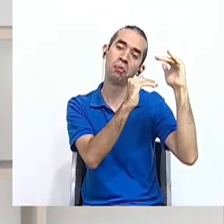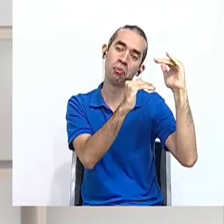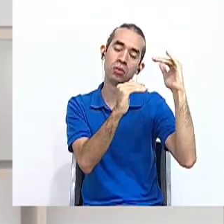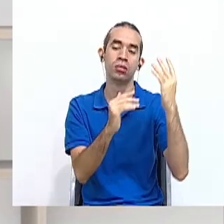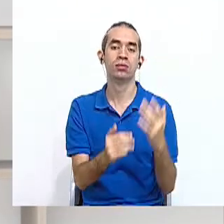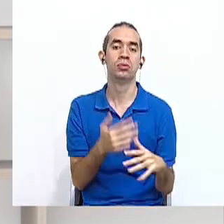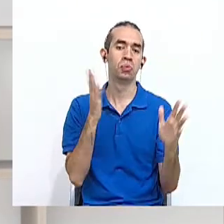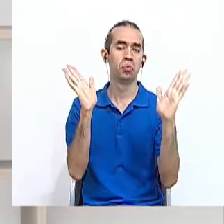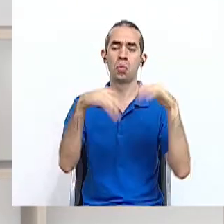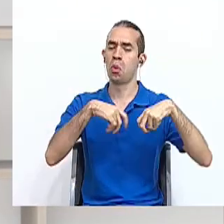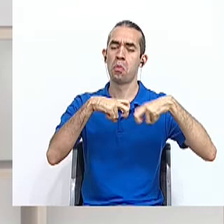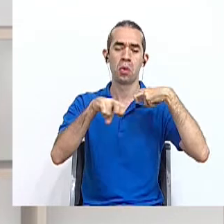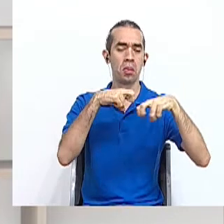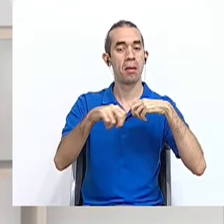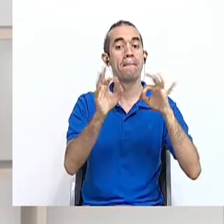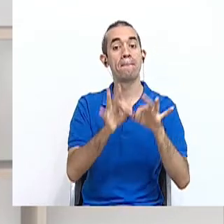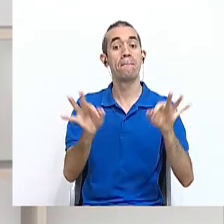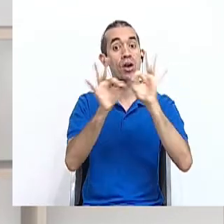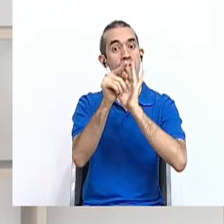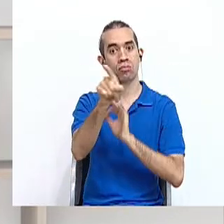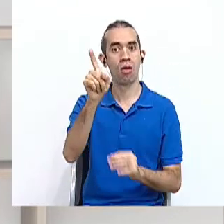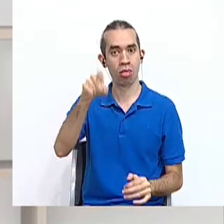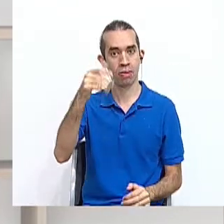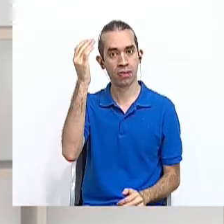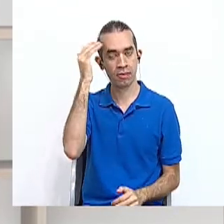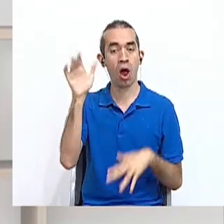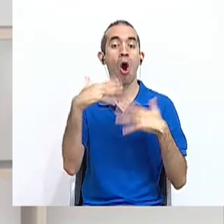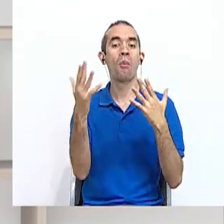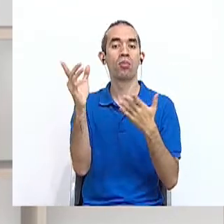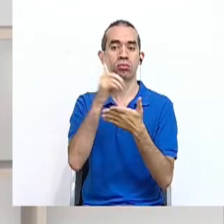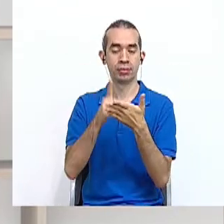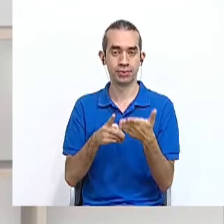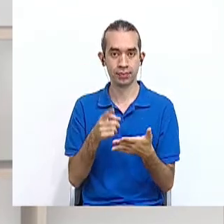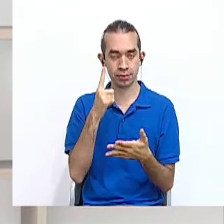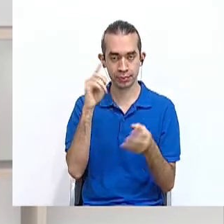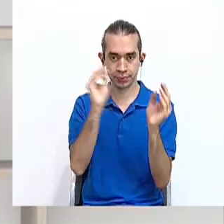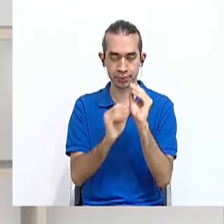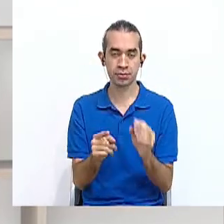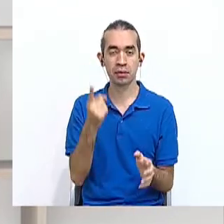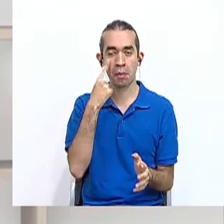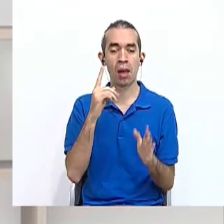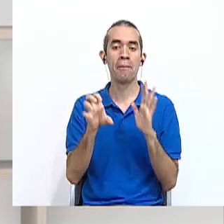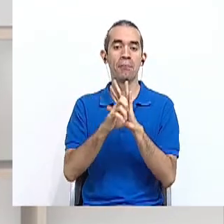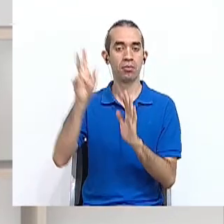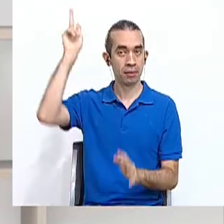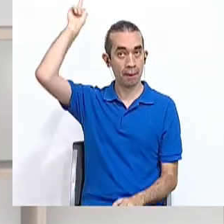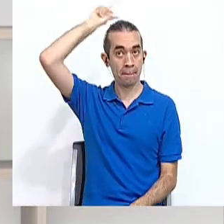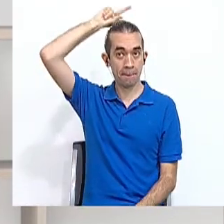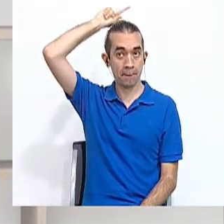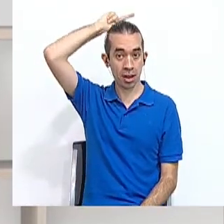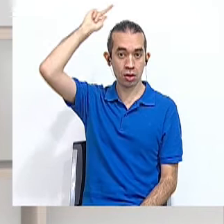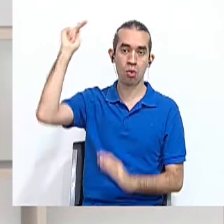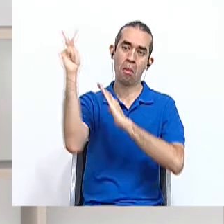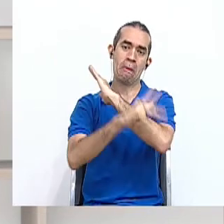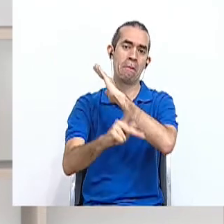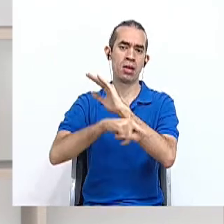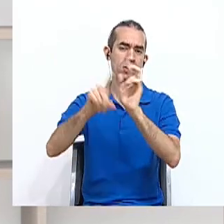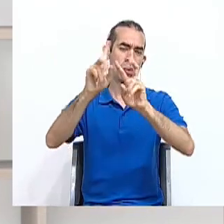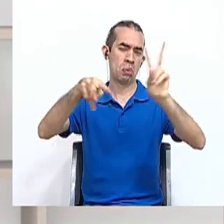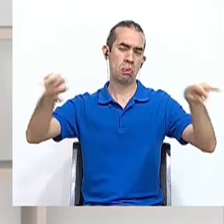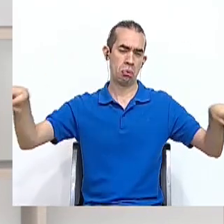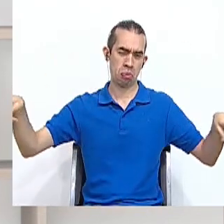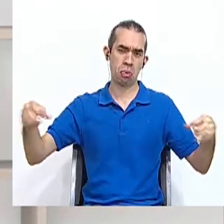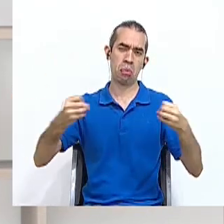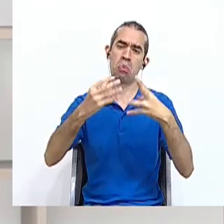problema. Lo importante es que usted sepa cómo se puede diseñar. Bueno, veamos el ejemplo. El Perú es un país diverso con